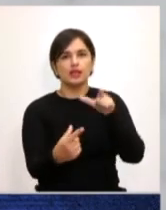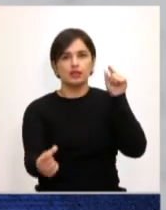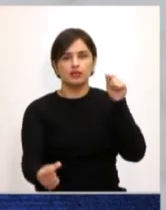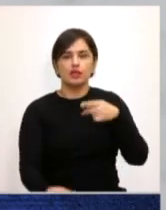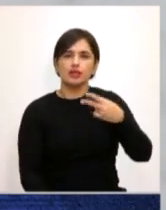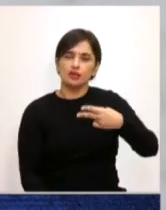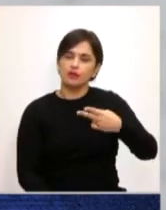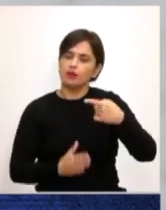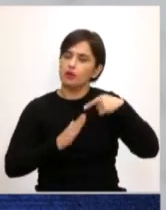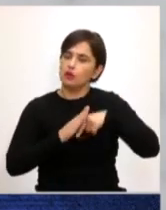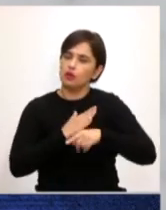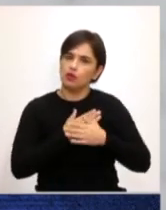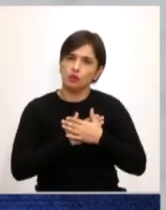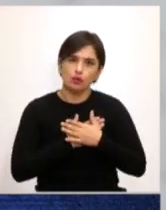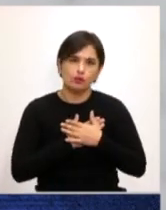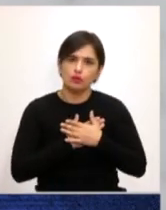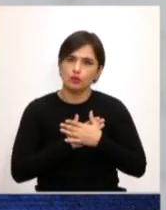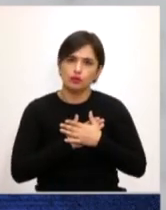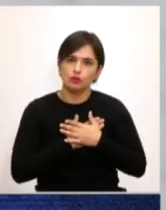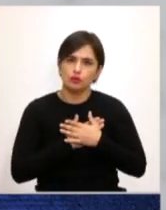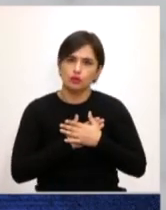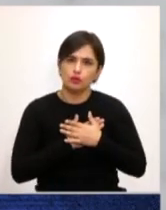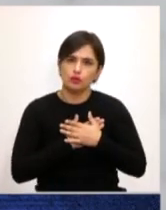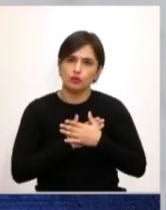valoro profunda y sinceramente.